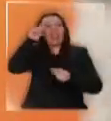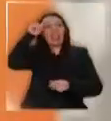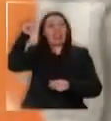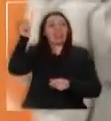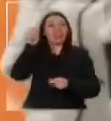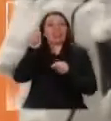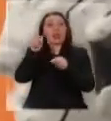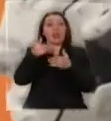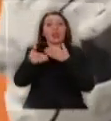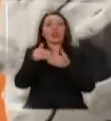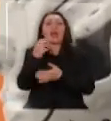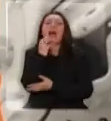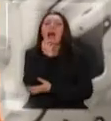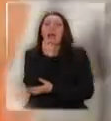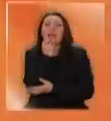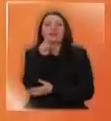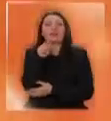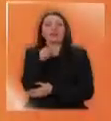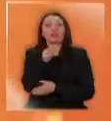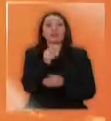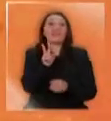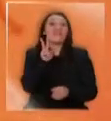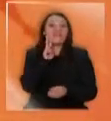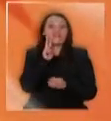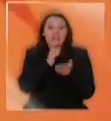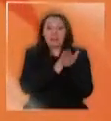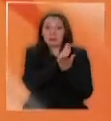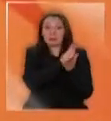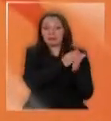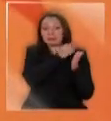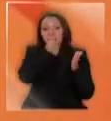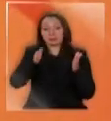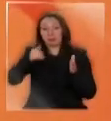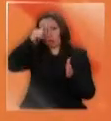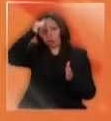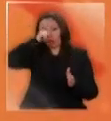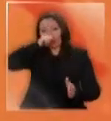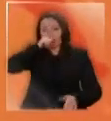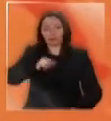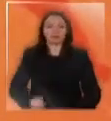Ideas que se celebrará en Antofagasta entre el viernes y el domingo.